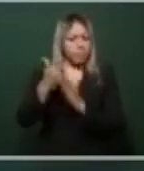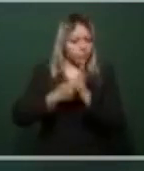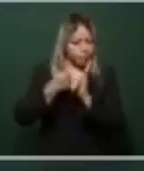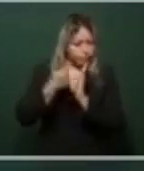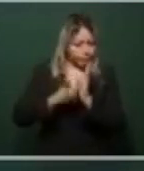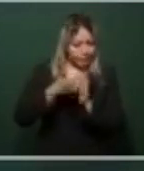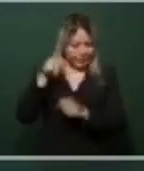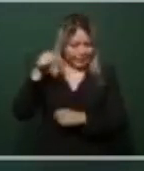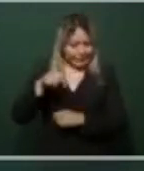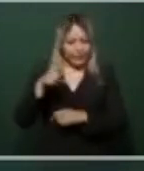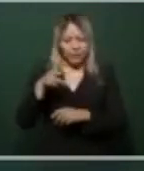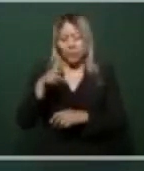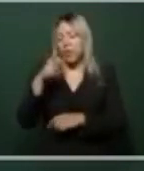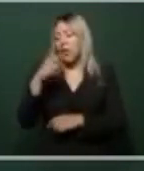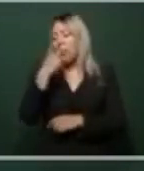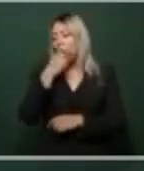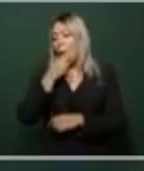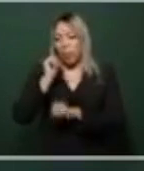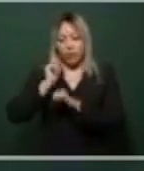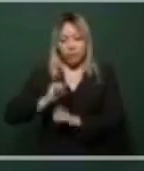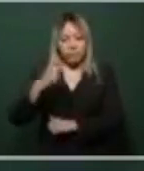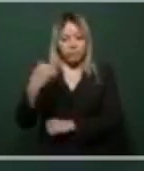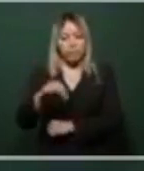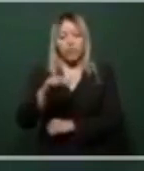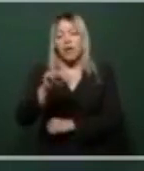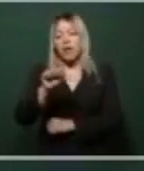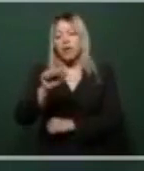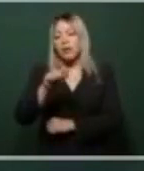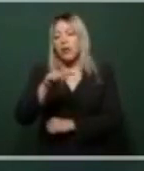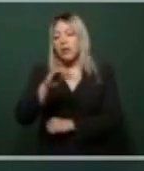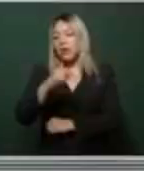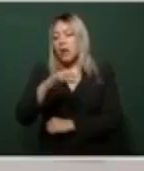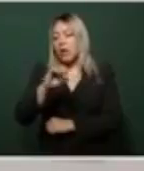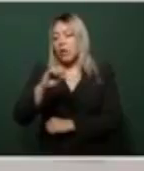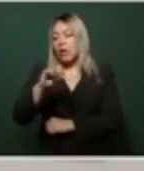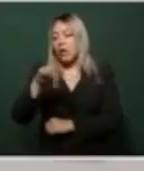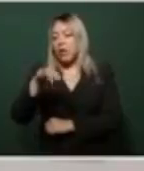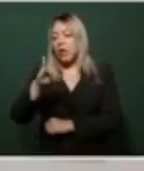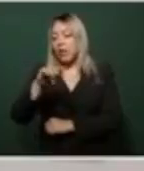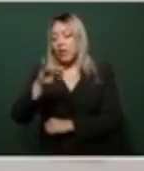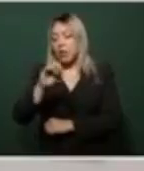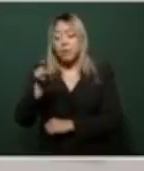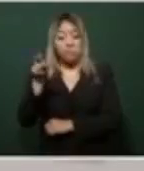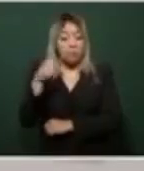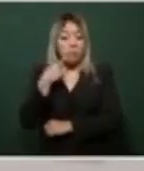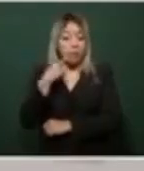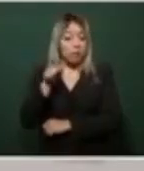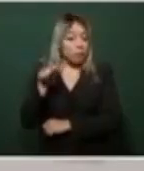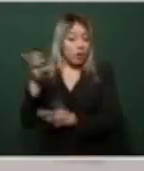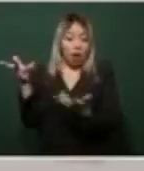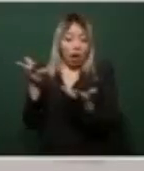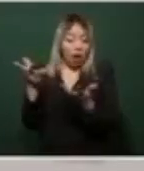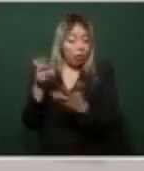financiera, Santiago Nieto, es que se actúe con